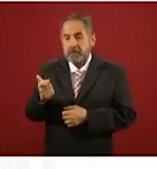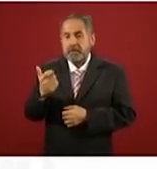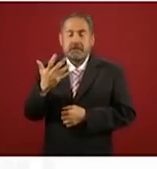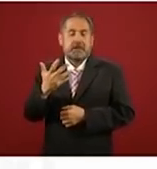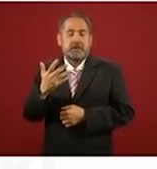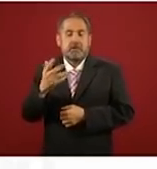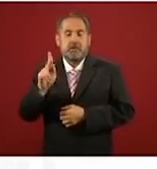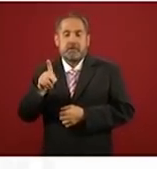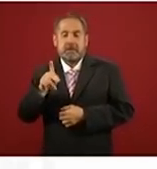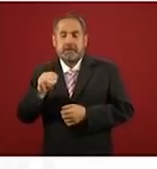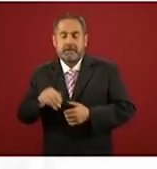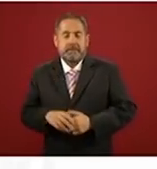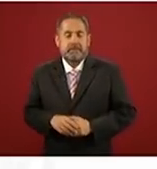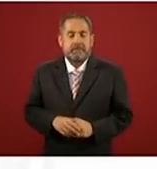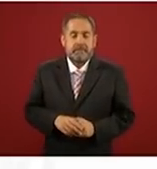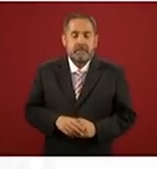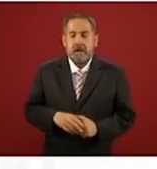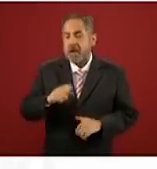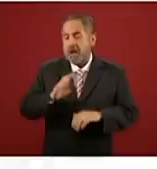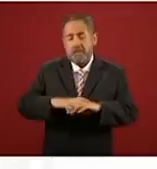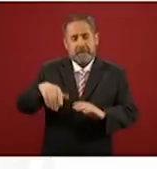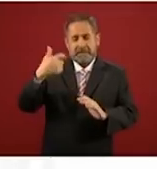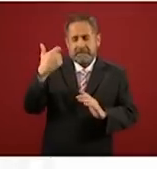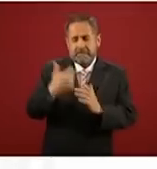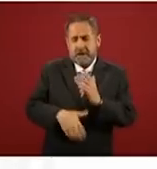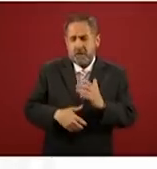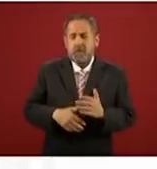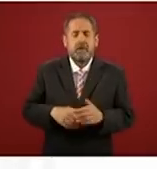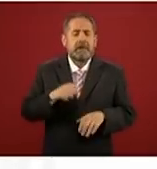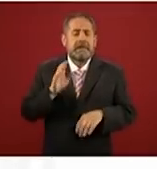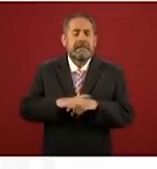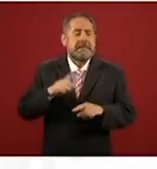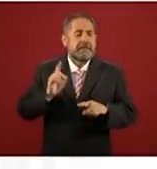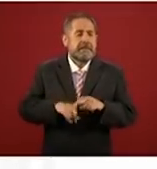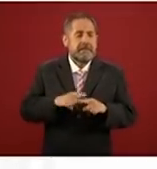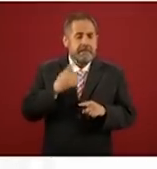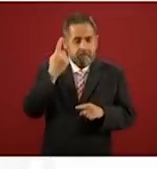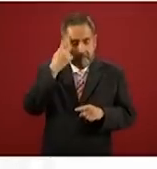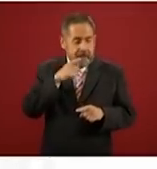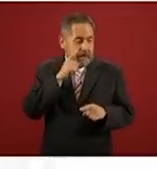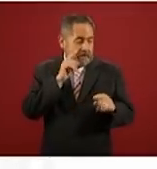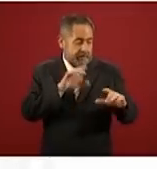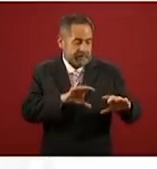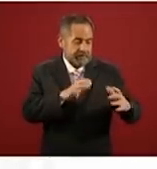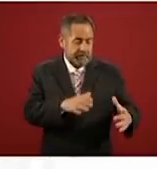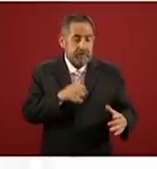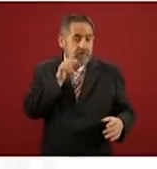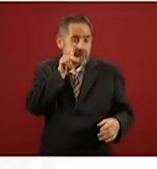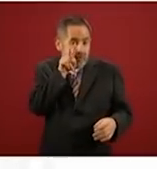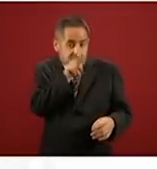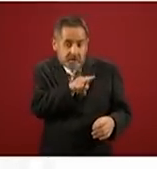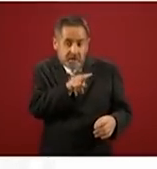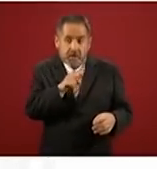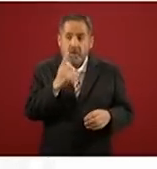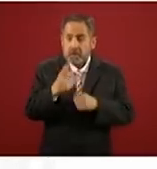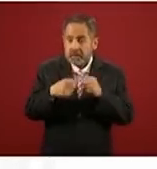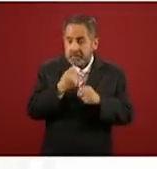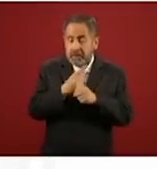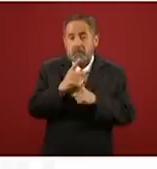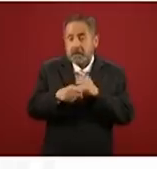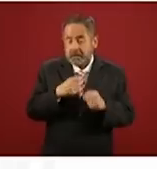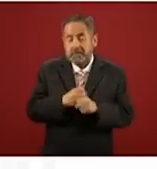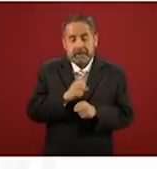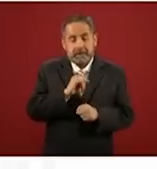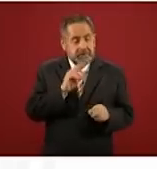kilogramo quienes son los precios más bajos en el país en tanques estacionarios y lo han visto ustedes semana con semana